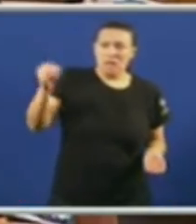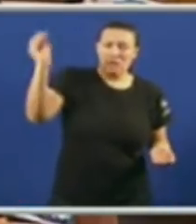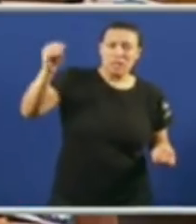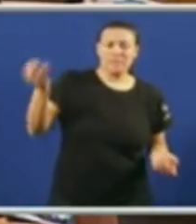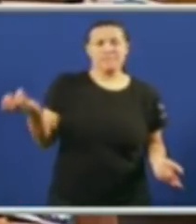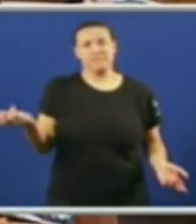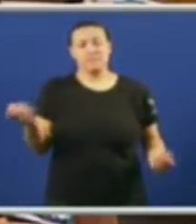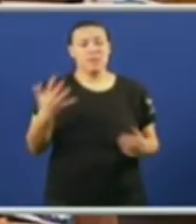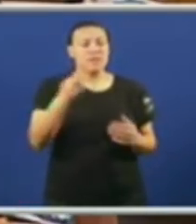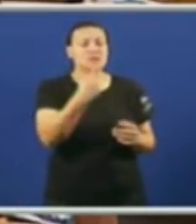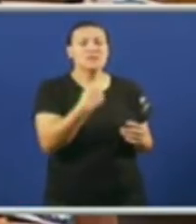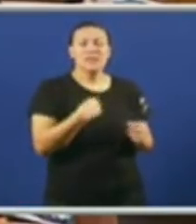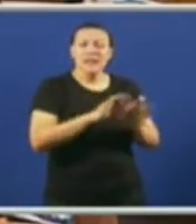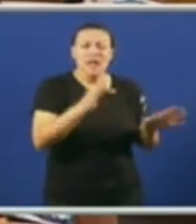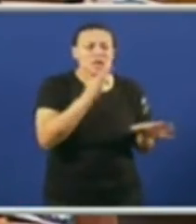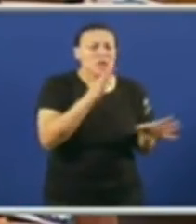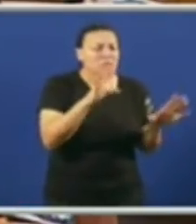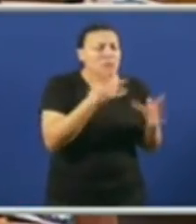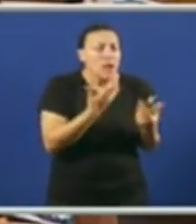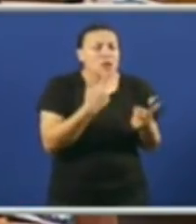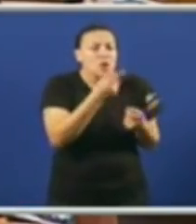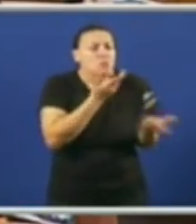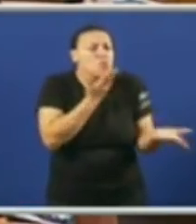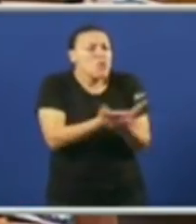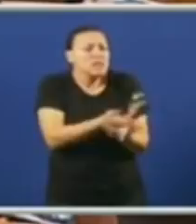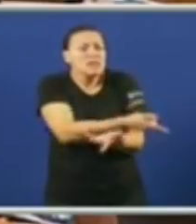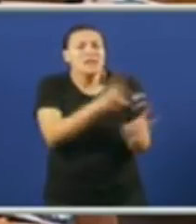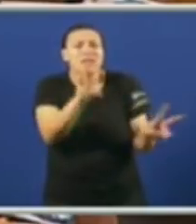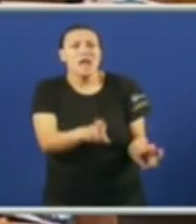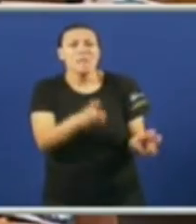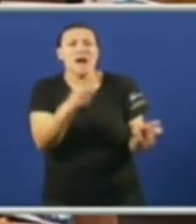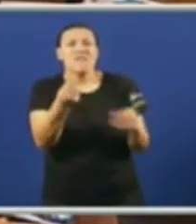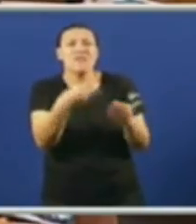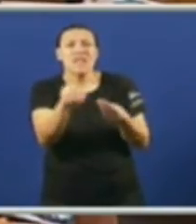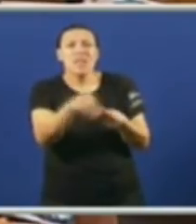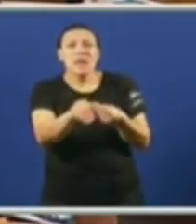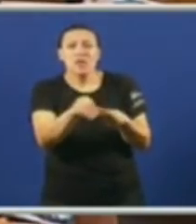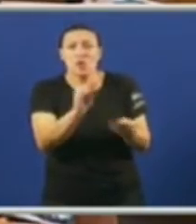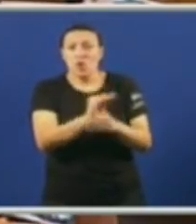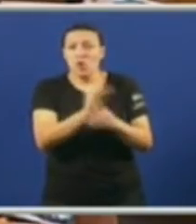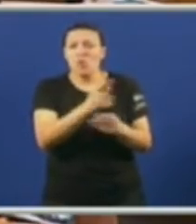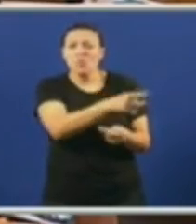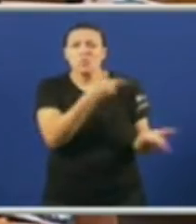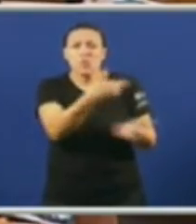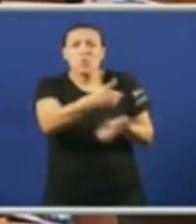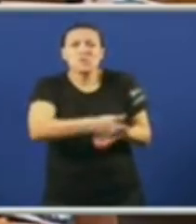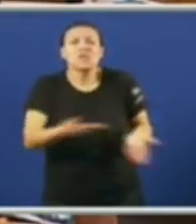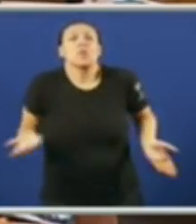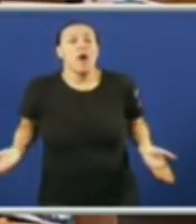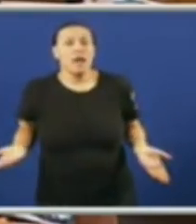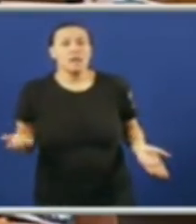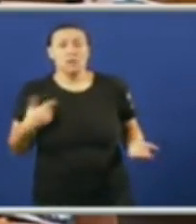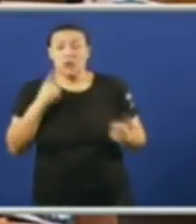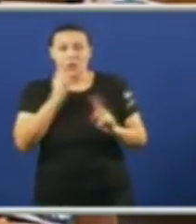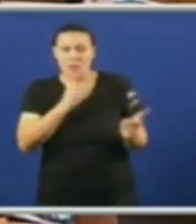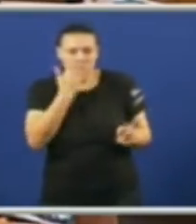importante para o futuro deste país, e cal é a súa proposta en materia de financiamento. Eu teño que dicirlo, paréceme un